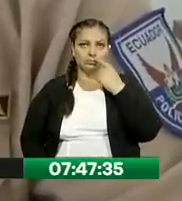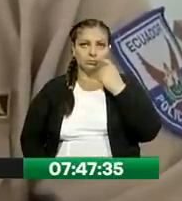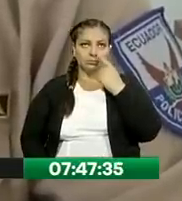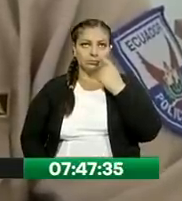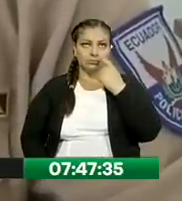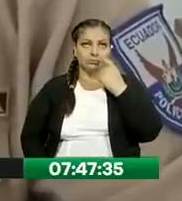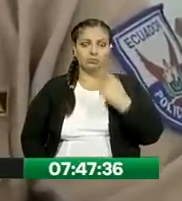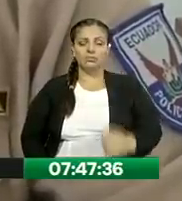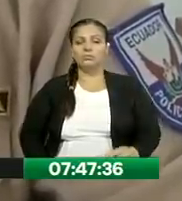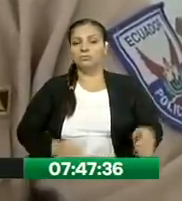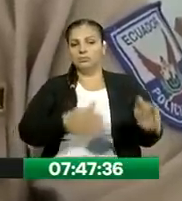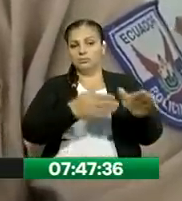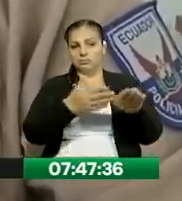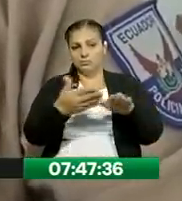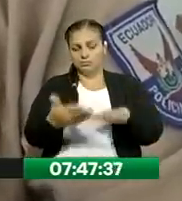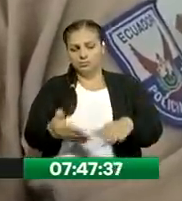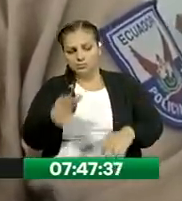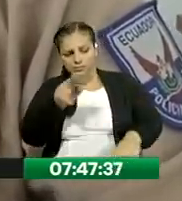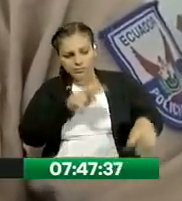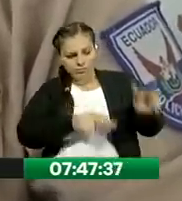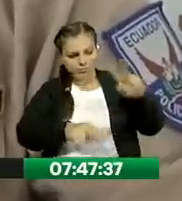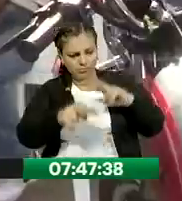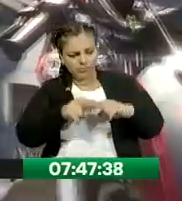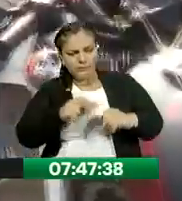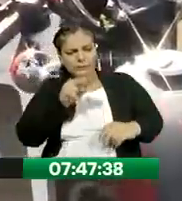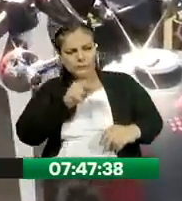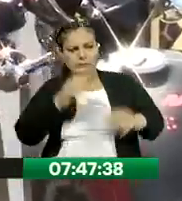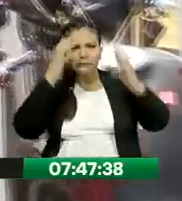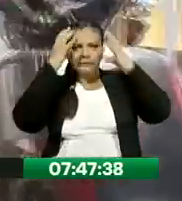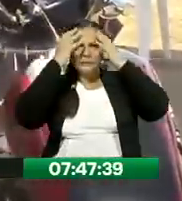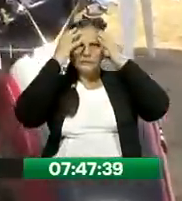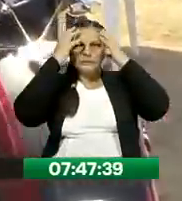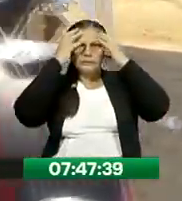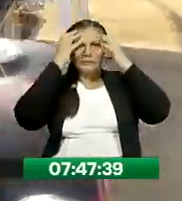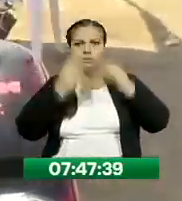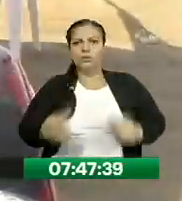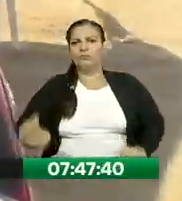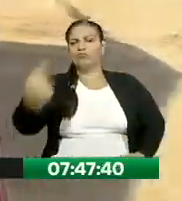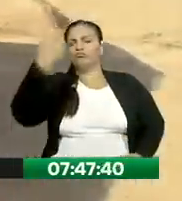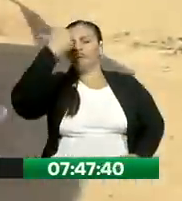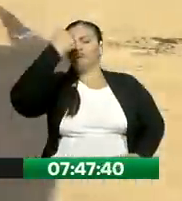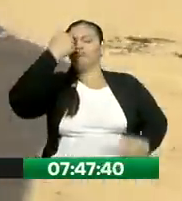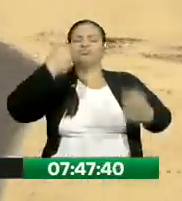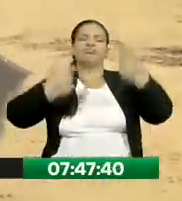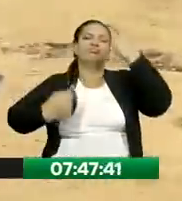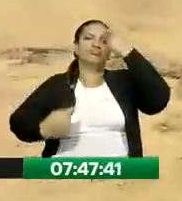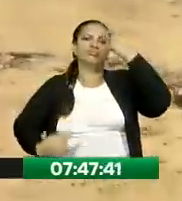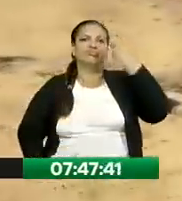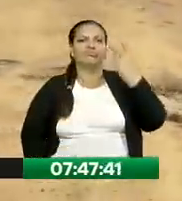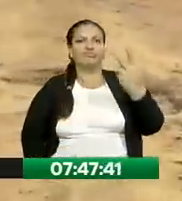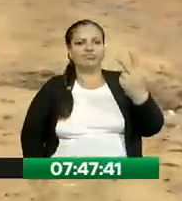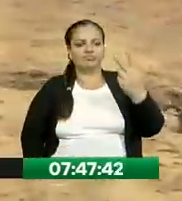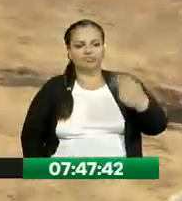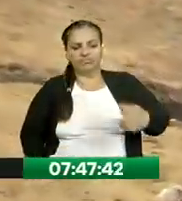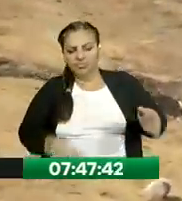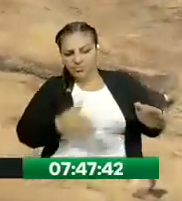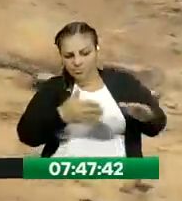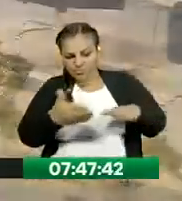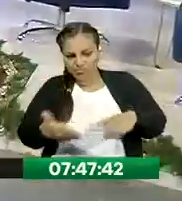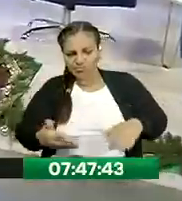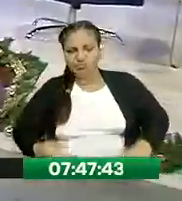que existen 2 proyectiles de arma de fuego en la región occipital. Con cámaras, Eduardo García desde Manta, provincia de Manabí, informó Wendy